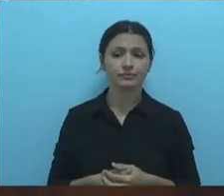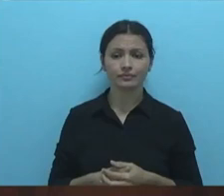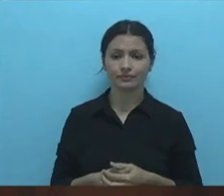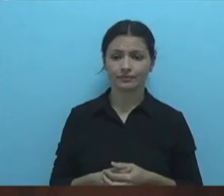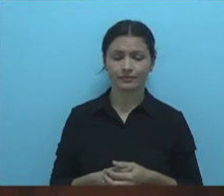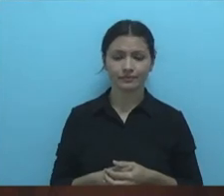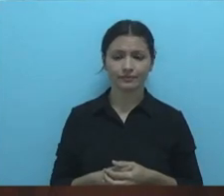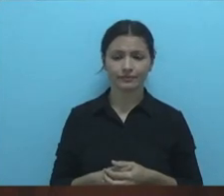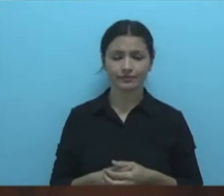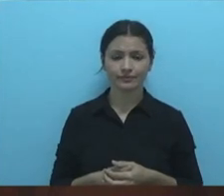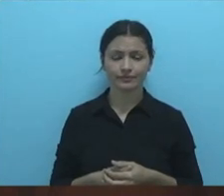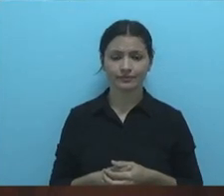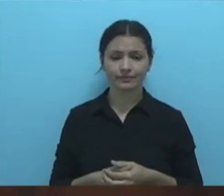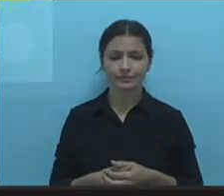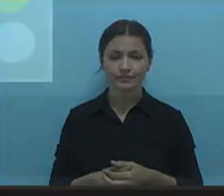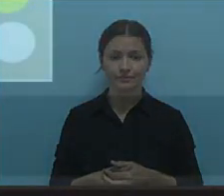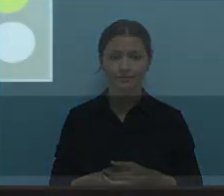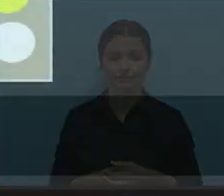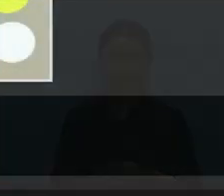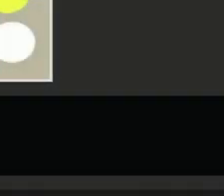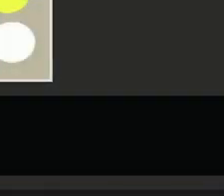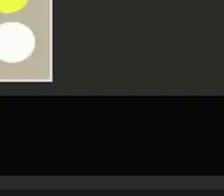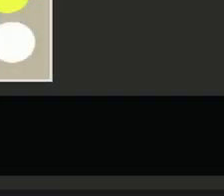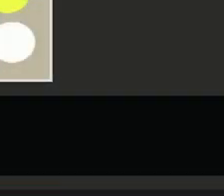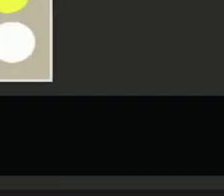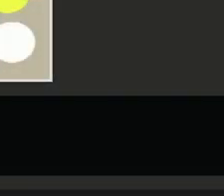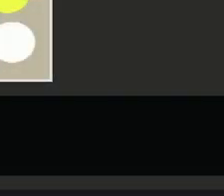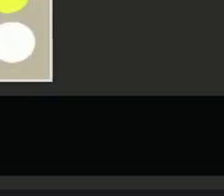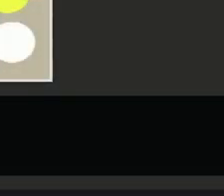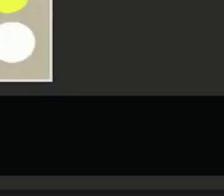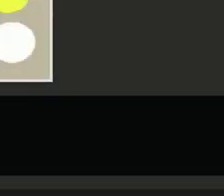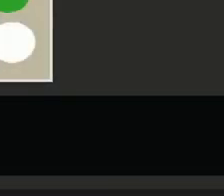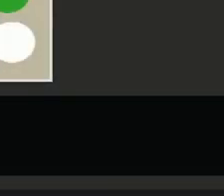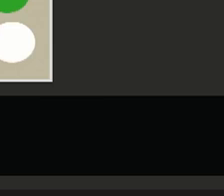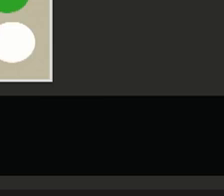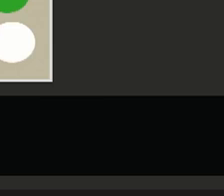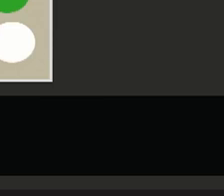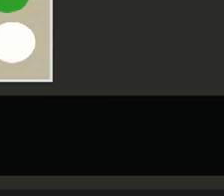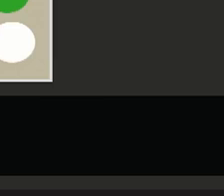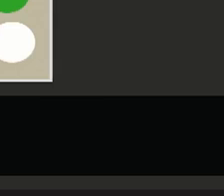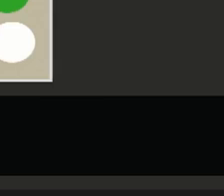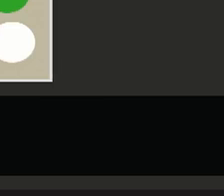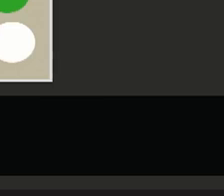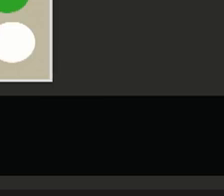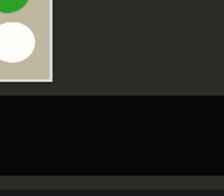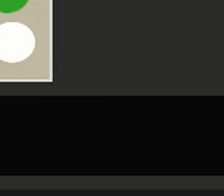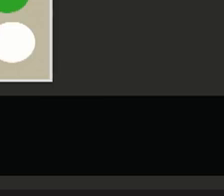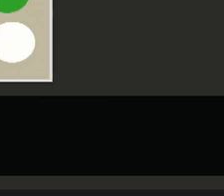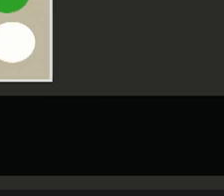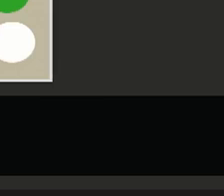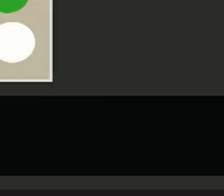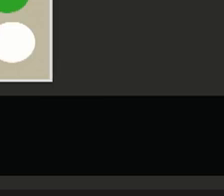electrónica a votación el proyecto de ley en general diputado argañarás